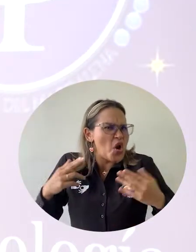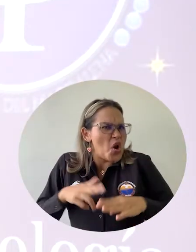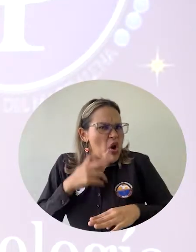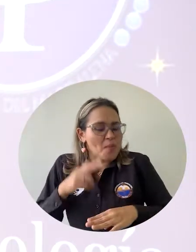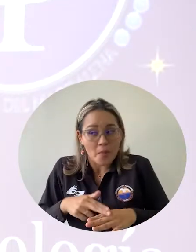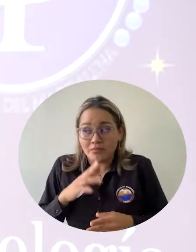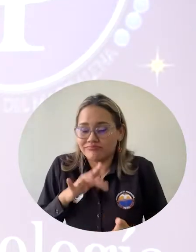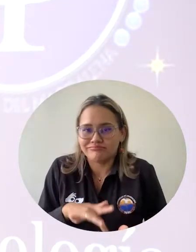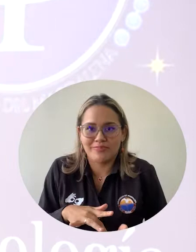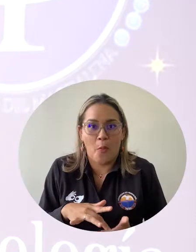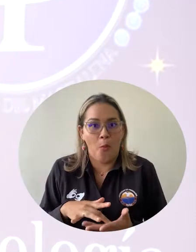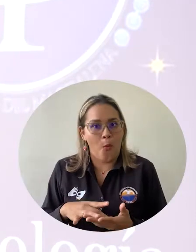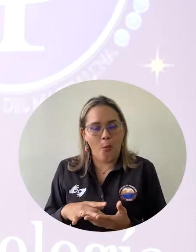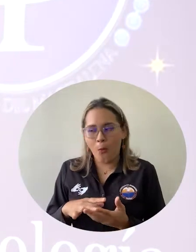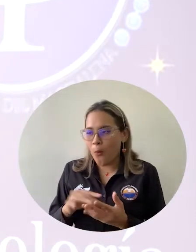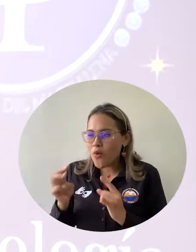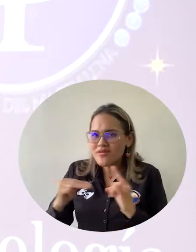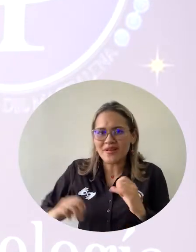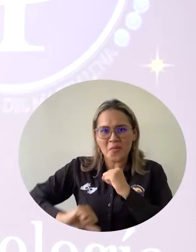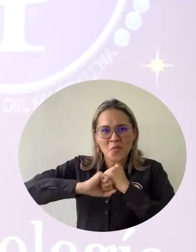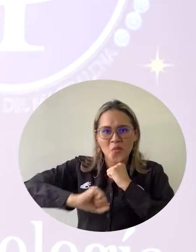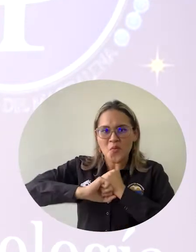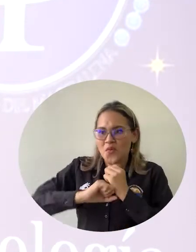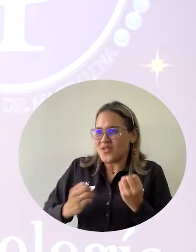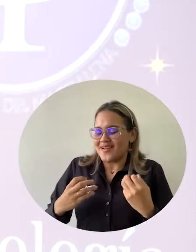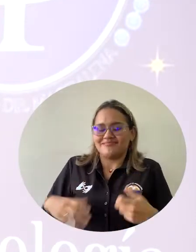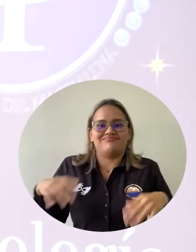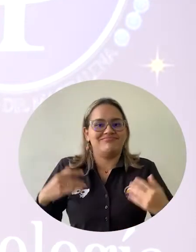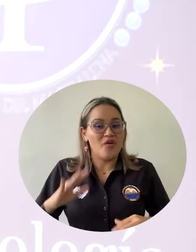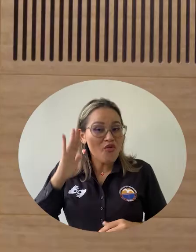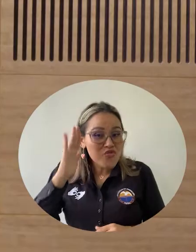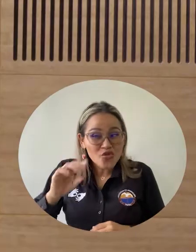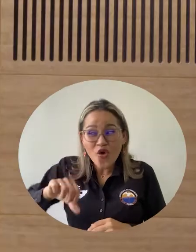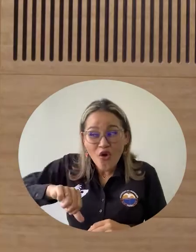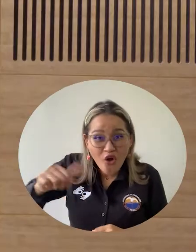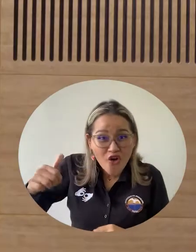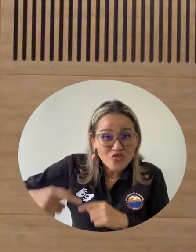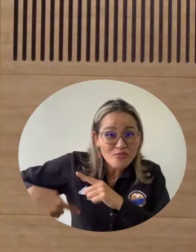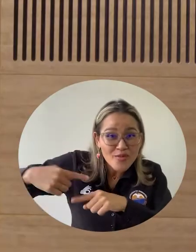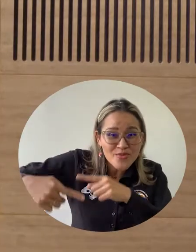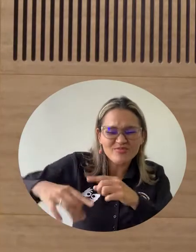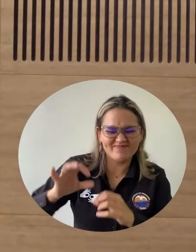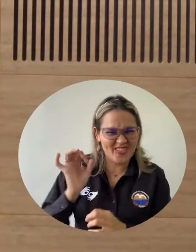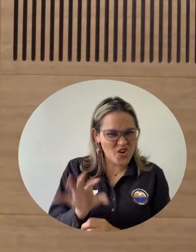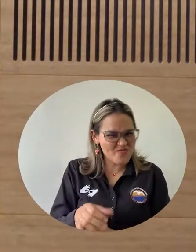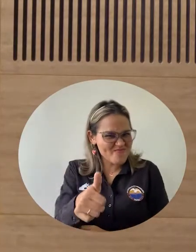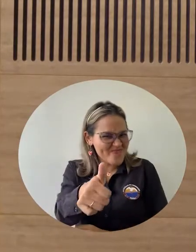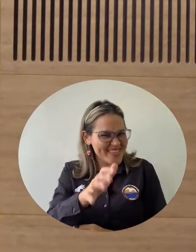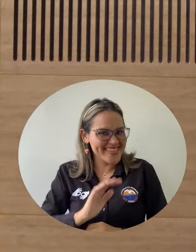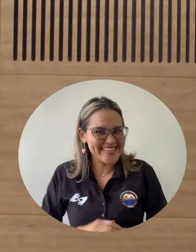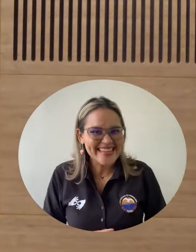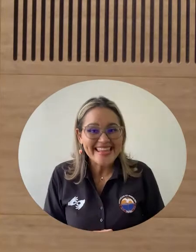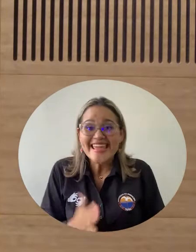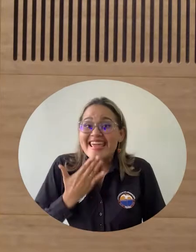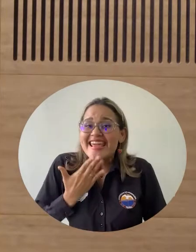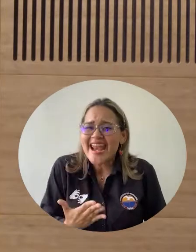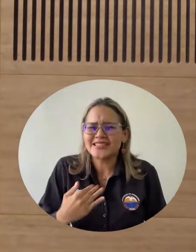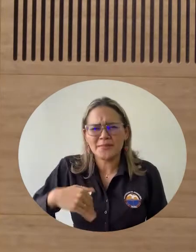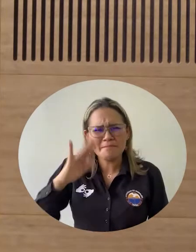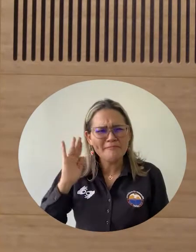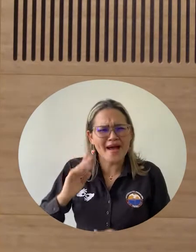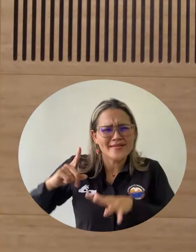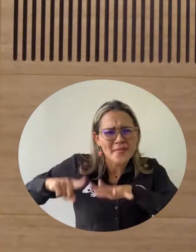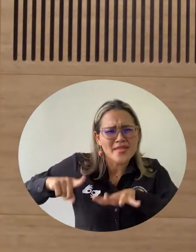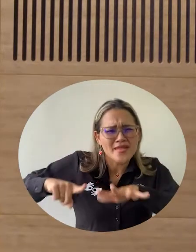que siguen, los que vienen, están en buenas manos gracias al programa Talento. Muchas gracias por todo ese apoyo que nos dieron durante